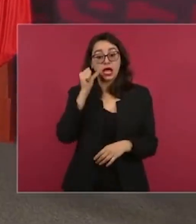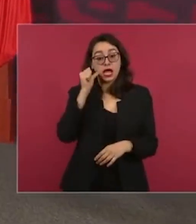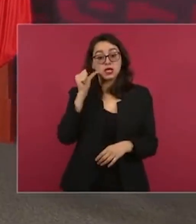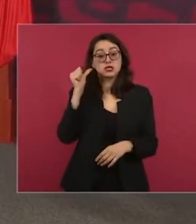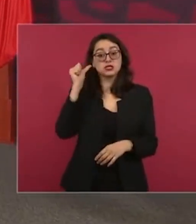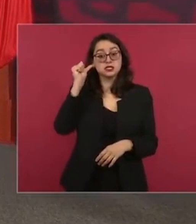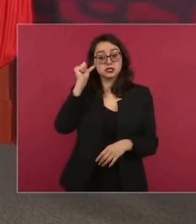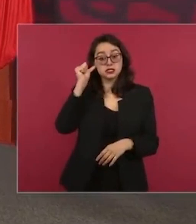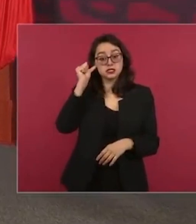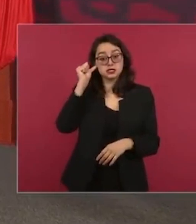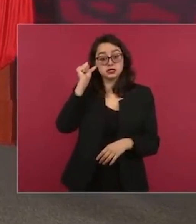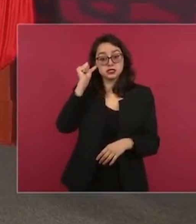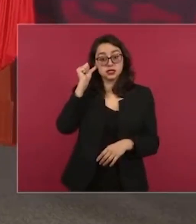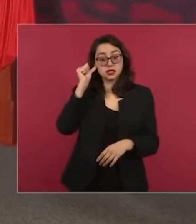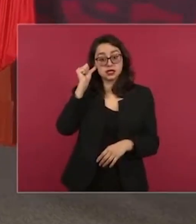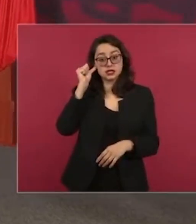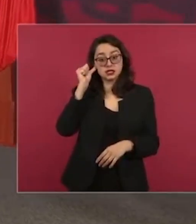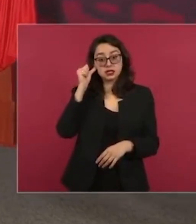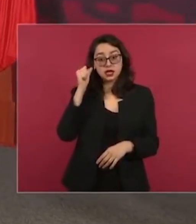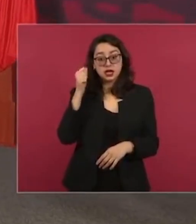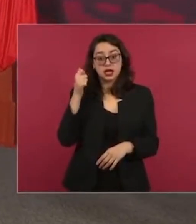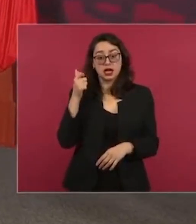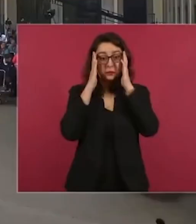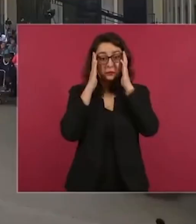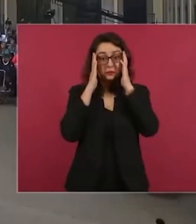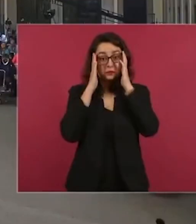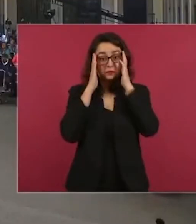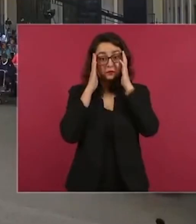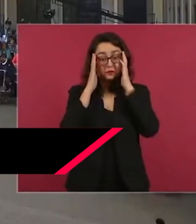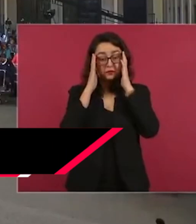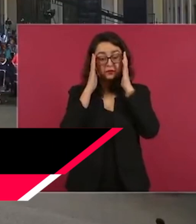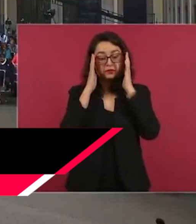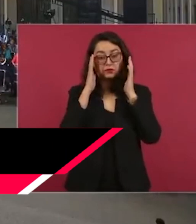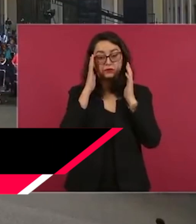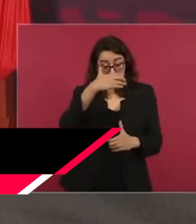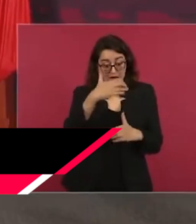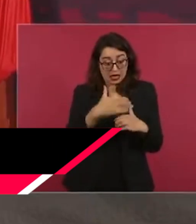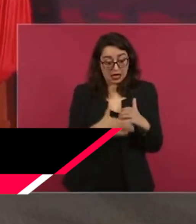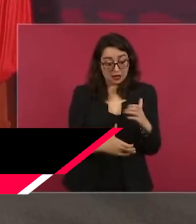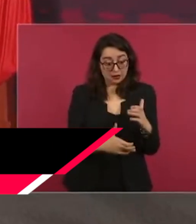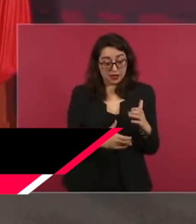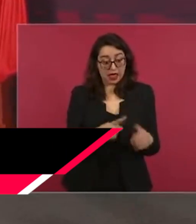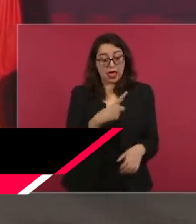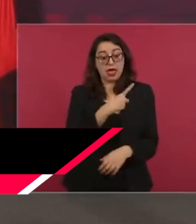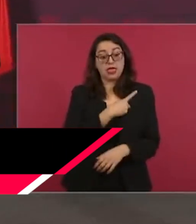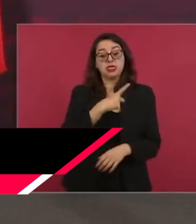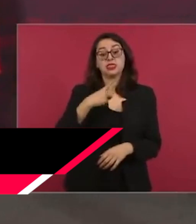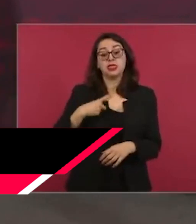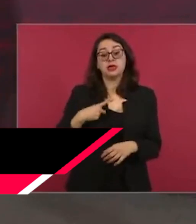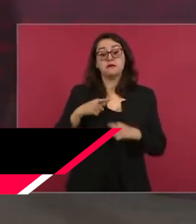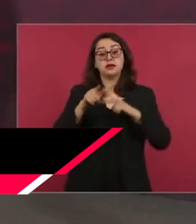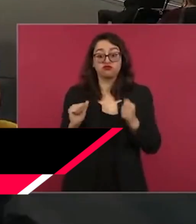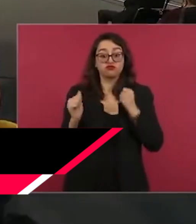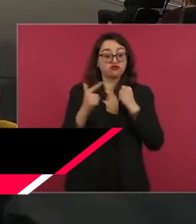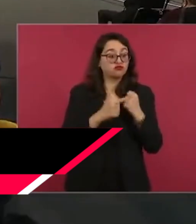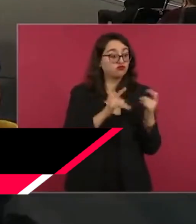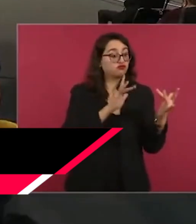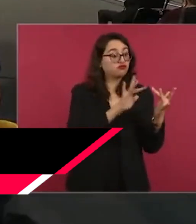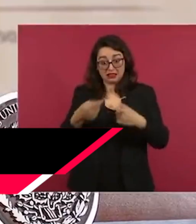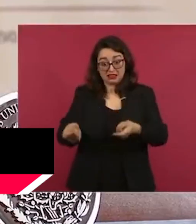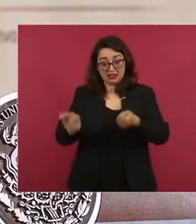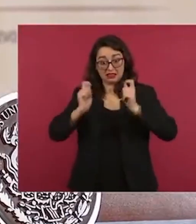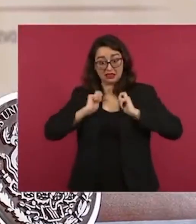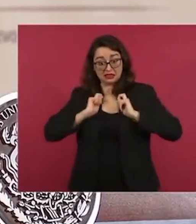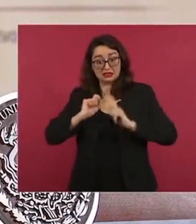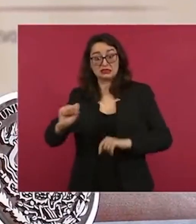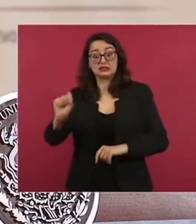sean senadores honoríficos. Lo voy a decir de manera muy coloquial, zafo, a mí que no